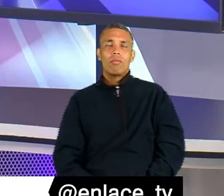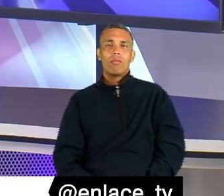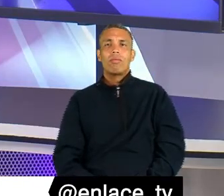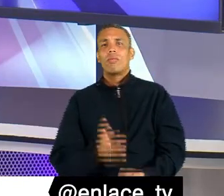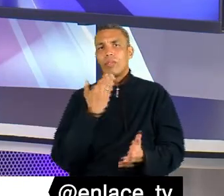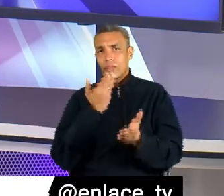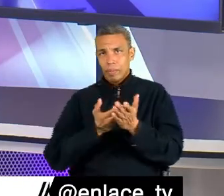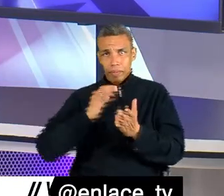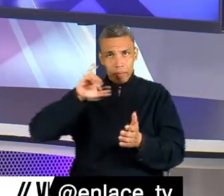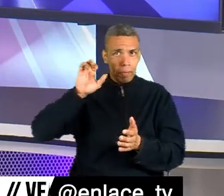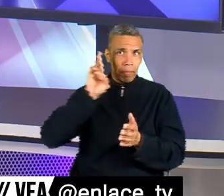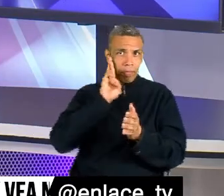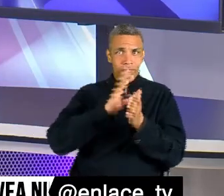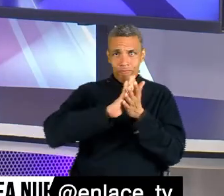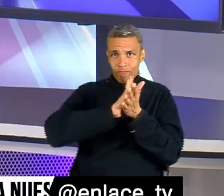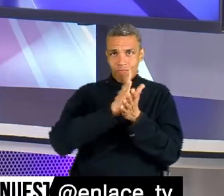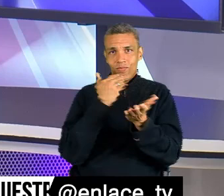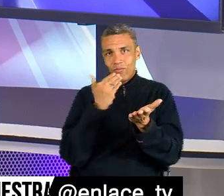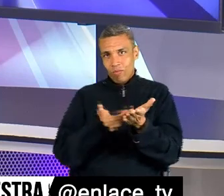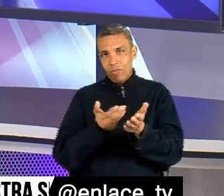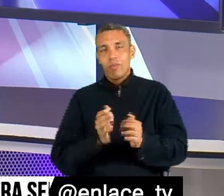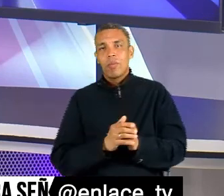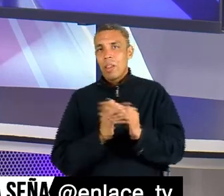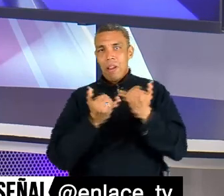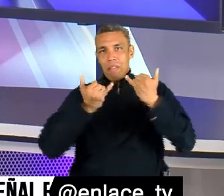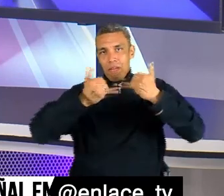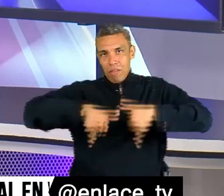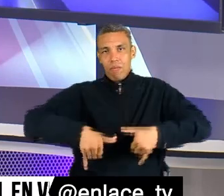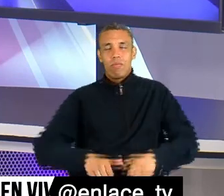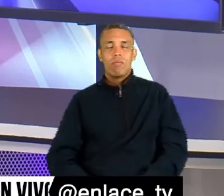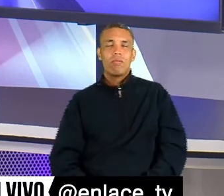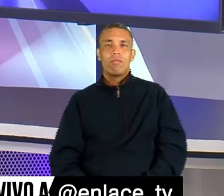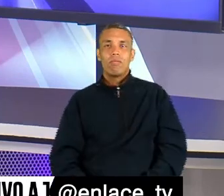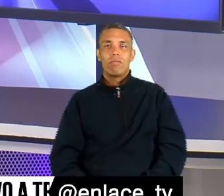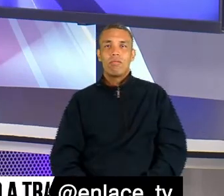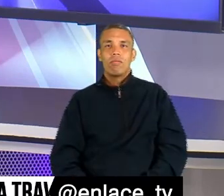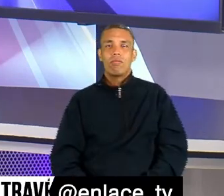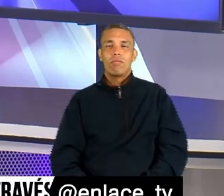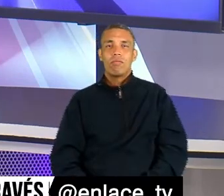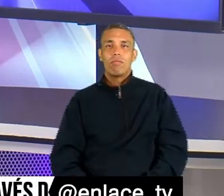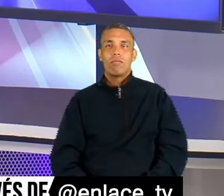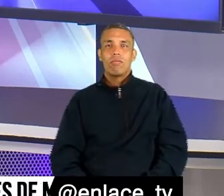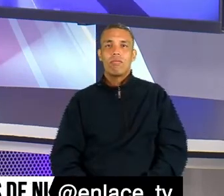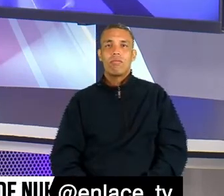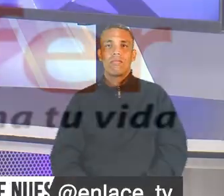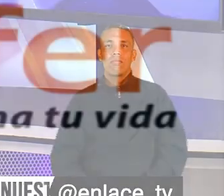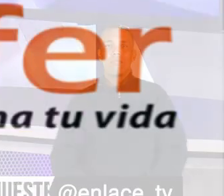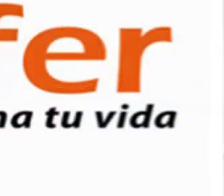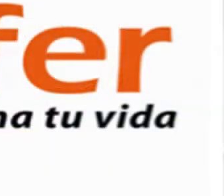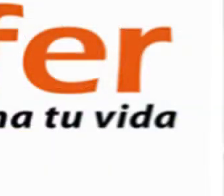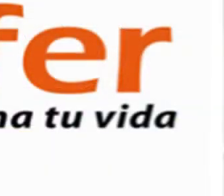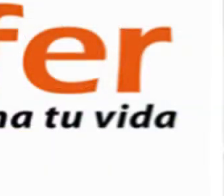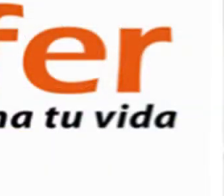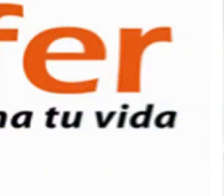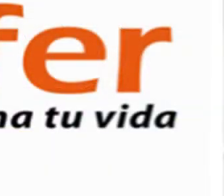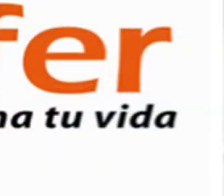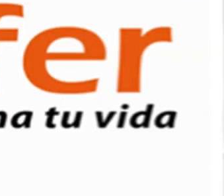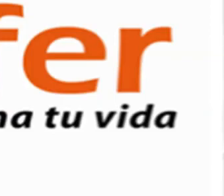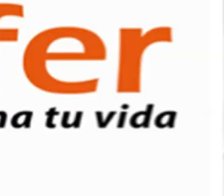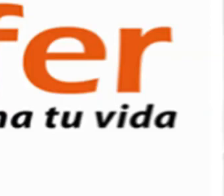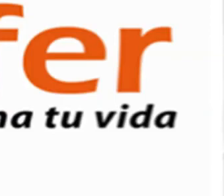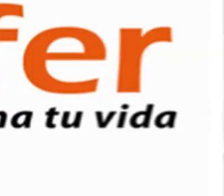esta información y de esta forma llegamos a la parte final de Enlace Noticias. Antes de despedirnos, recuerde, materiales eléctricos,